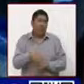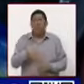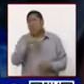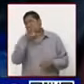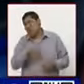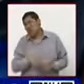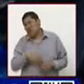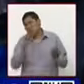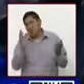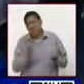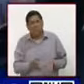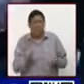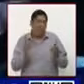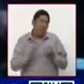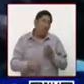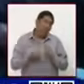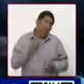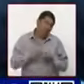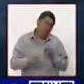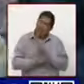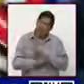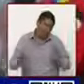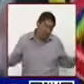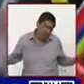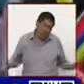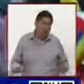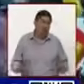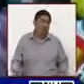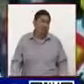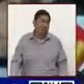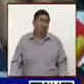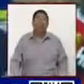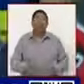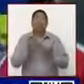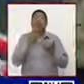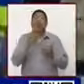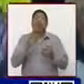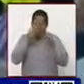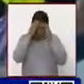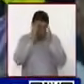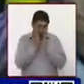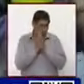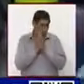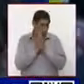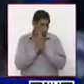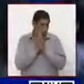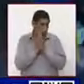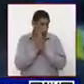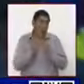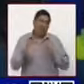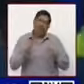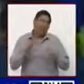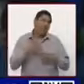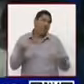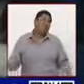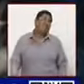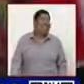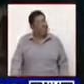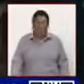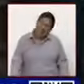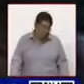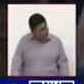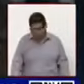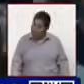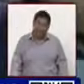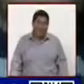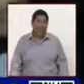o sea, ella dónde irá con sus amigas. ¿Qué tal el traje de la monjita, te gustó? Sí, más o menos. Está